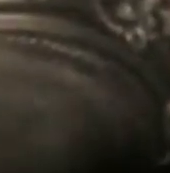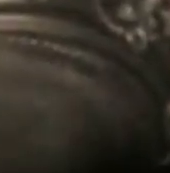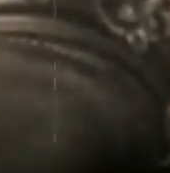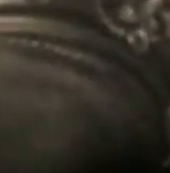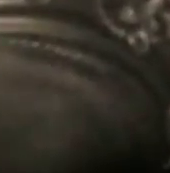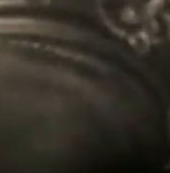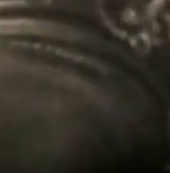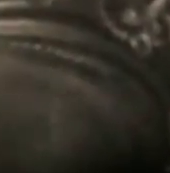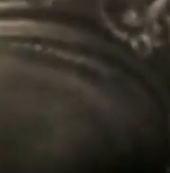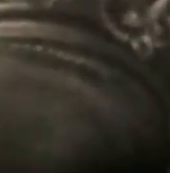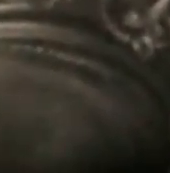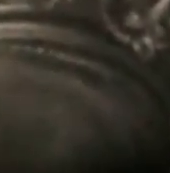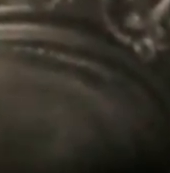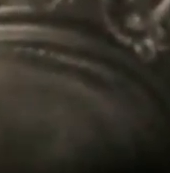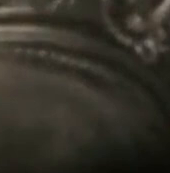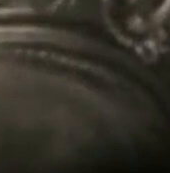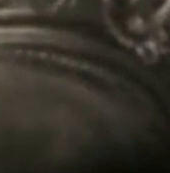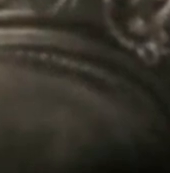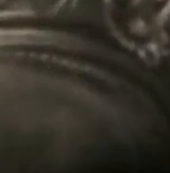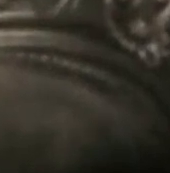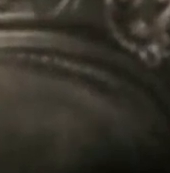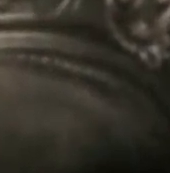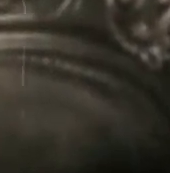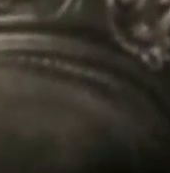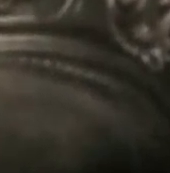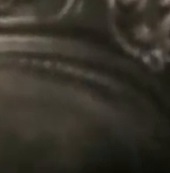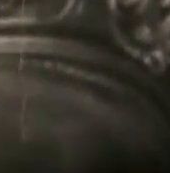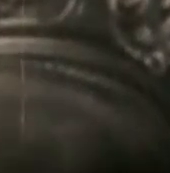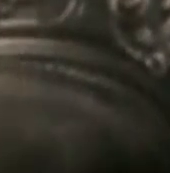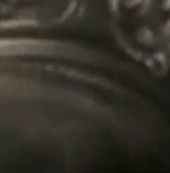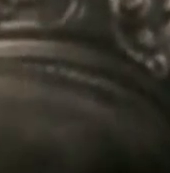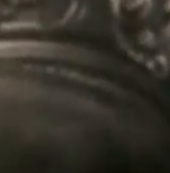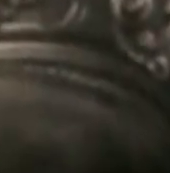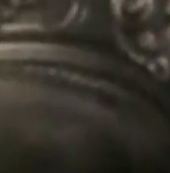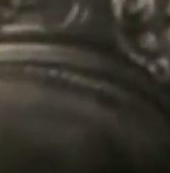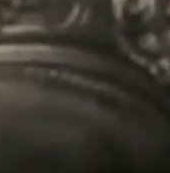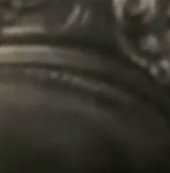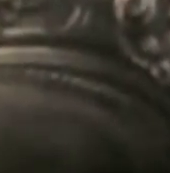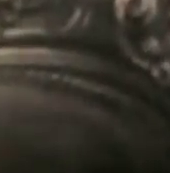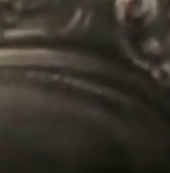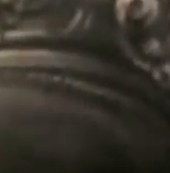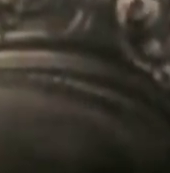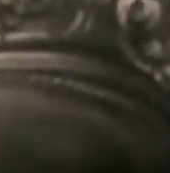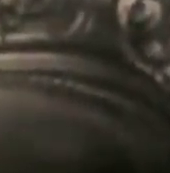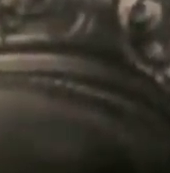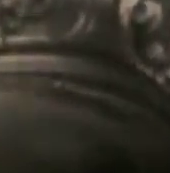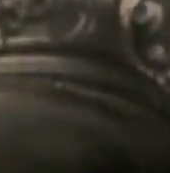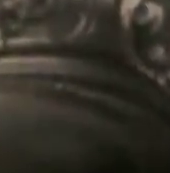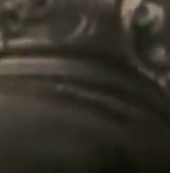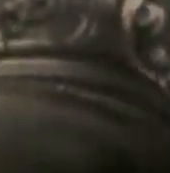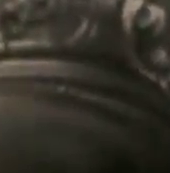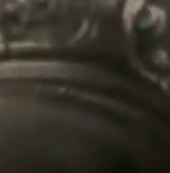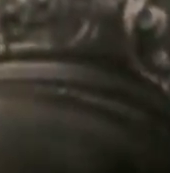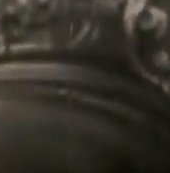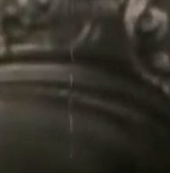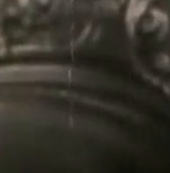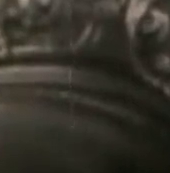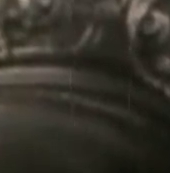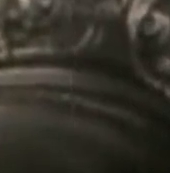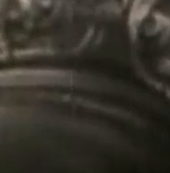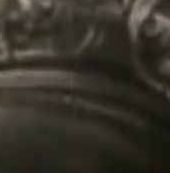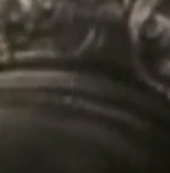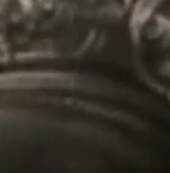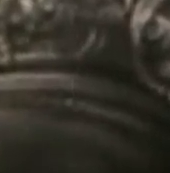de 1810, el 16 de septiembre último vio congregados unos cuantos patriotas celebrando una fiesta de